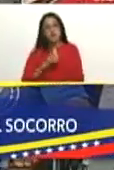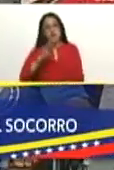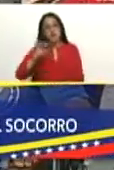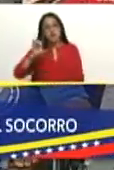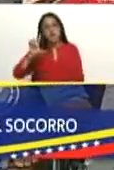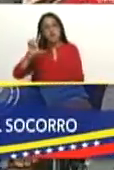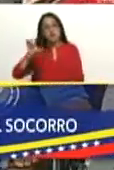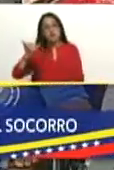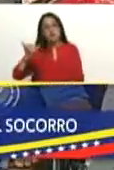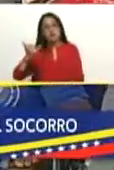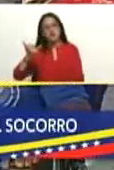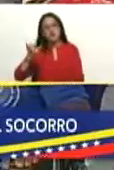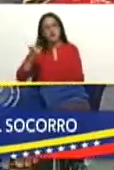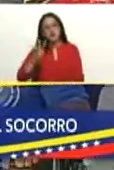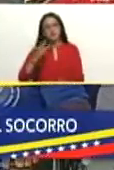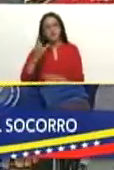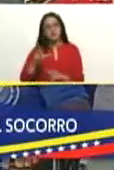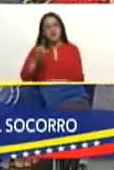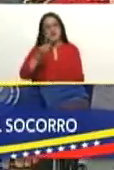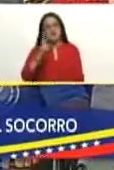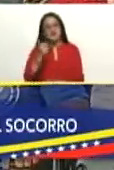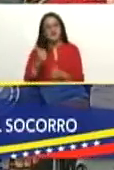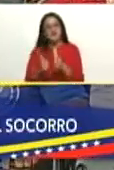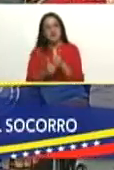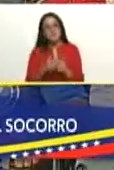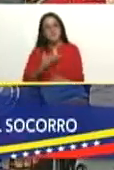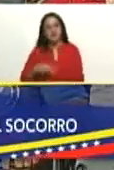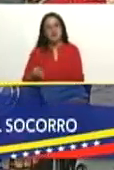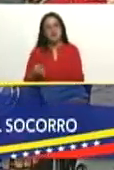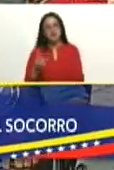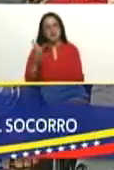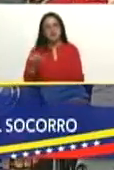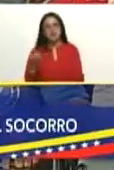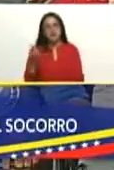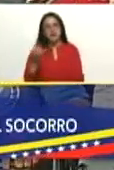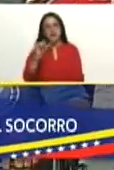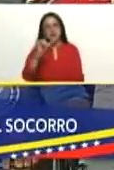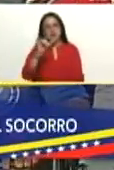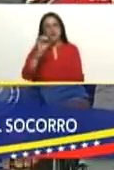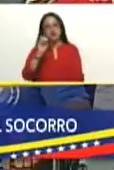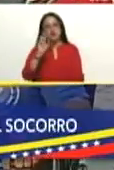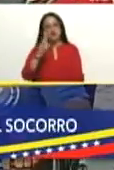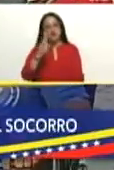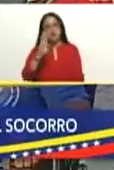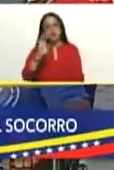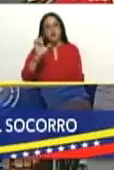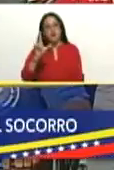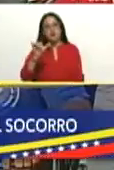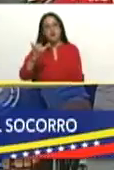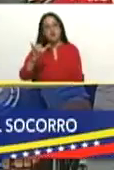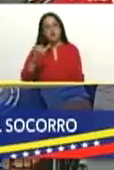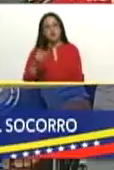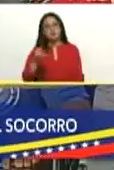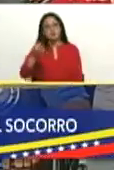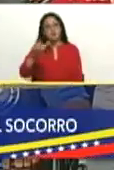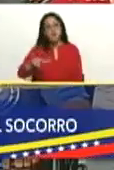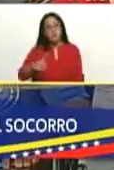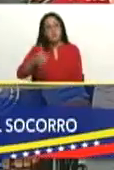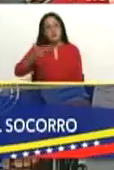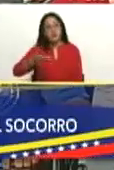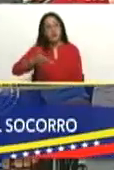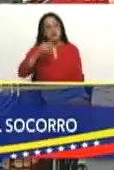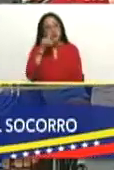Viva. Tenemos nuestra vicepresidenta, la compatriota Yorley Luna. Y también tenemos aquí lo más importante, el